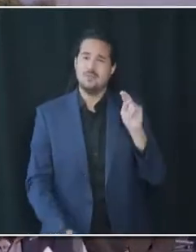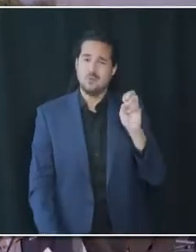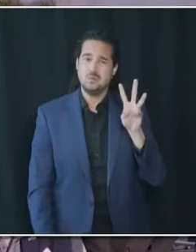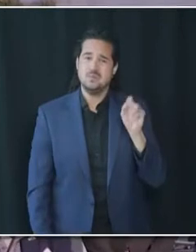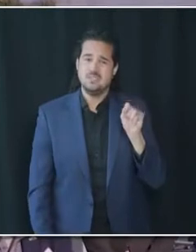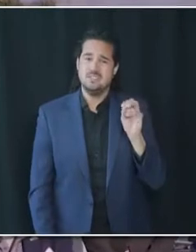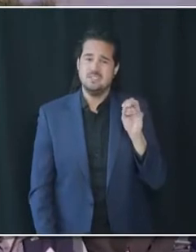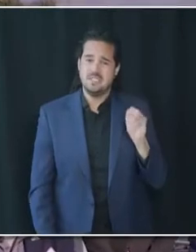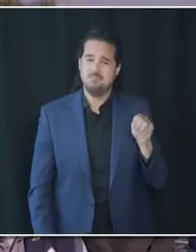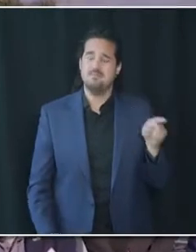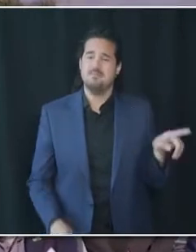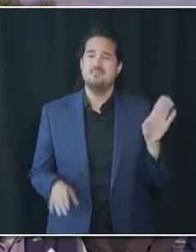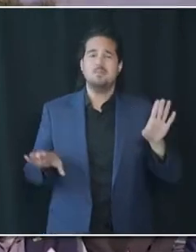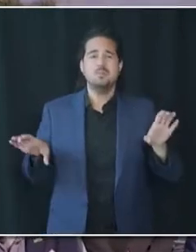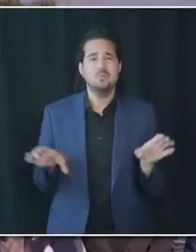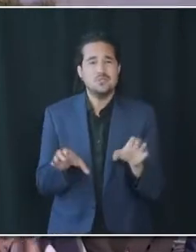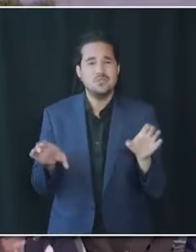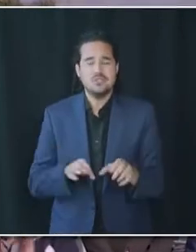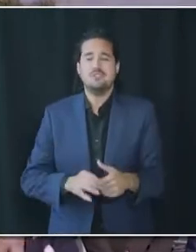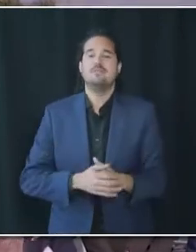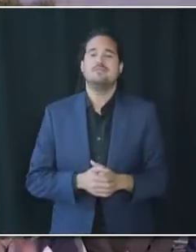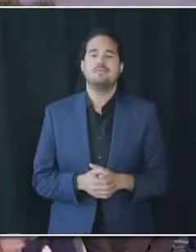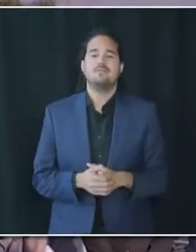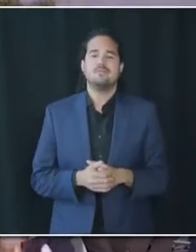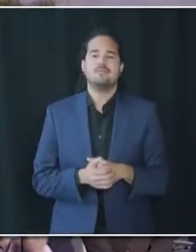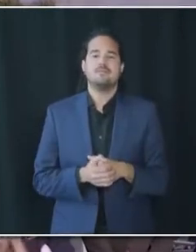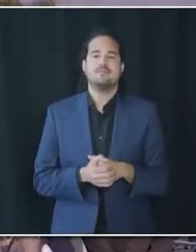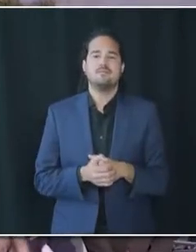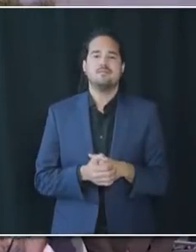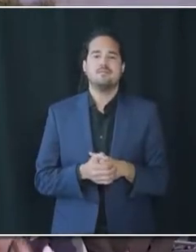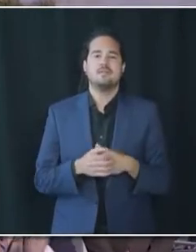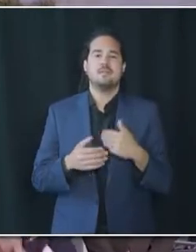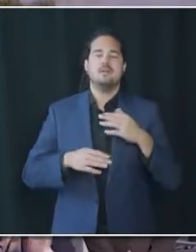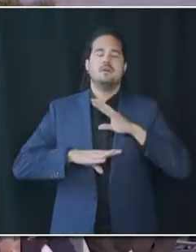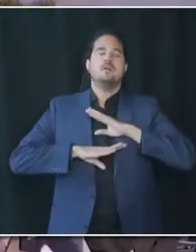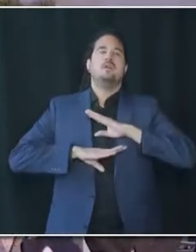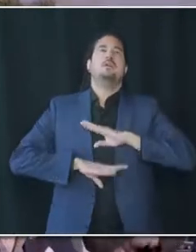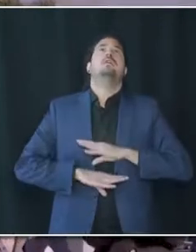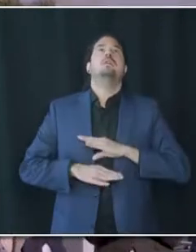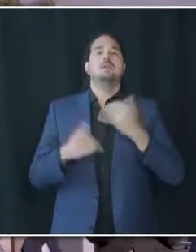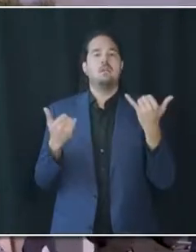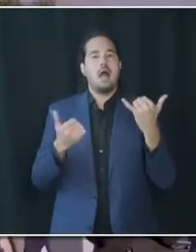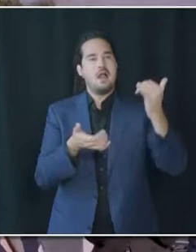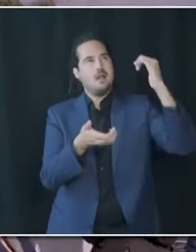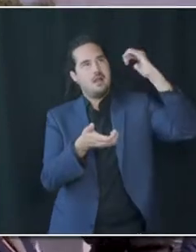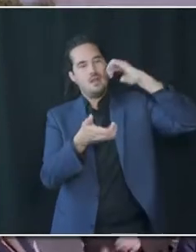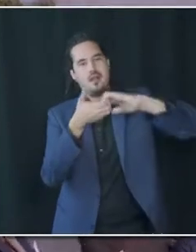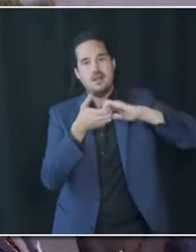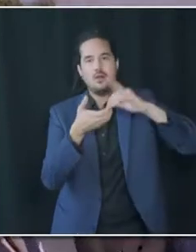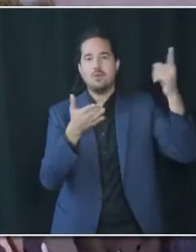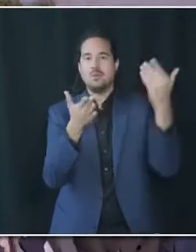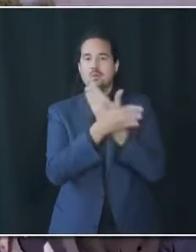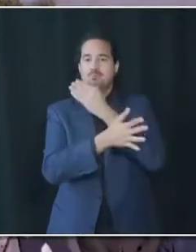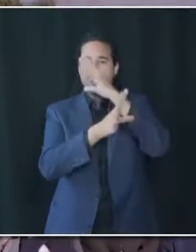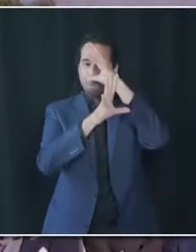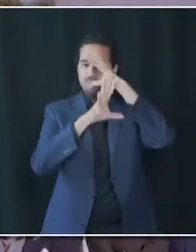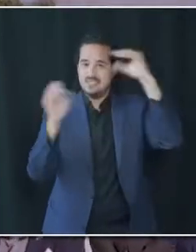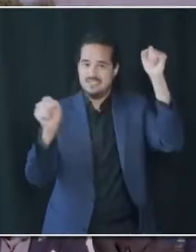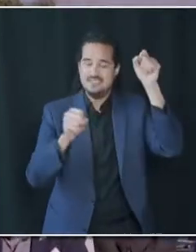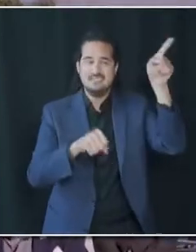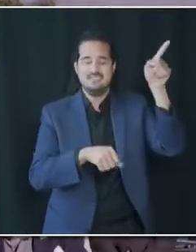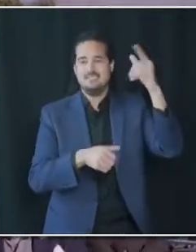qué alivio que ahora tenemos un nuevo gobierno que tenemos algo de orden